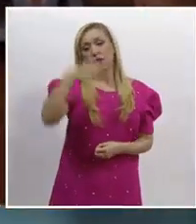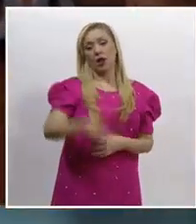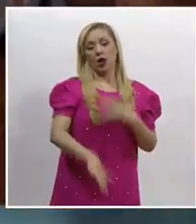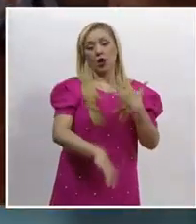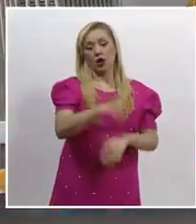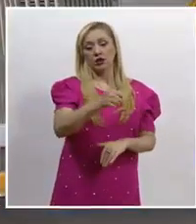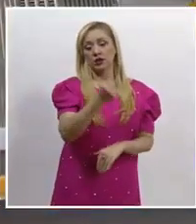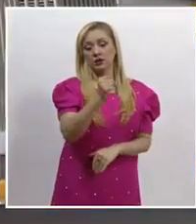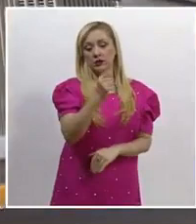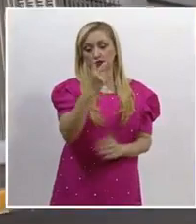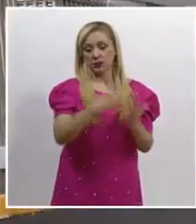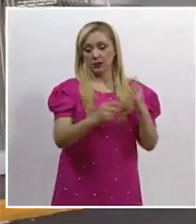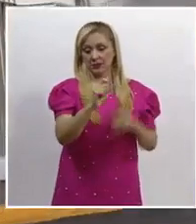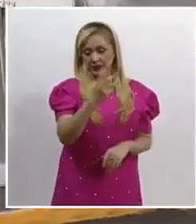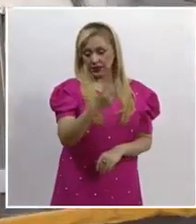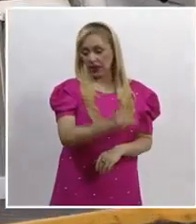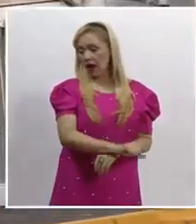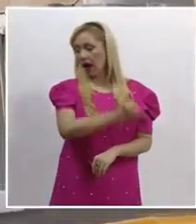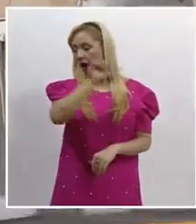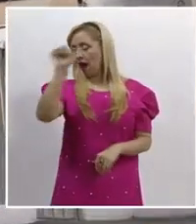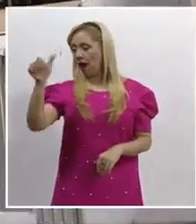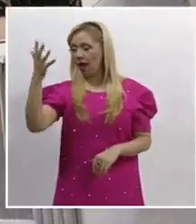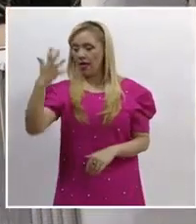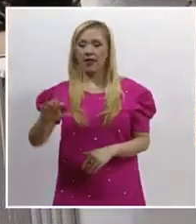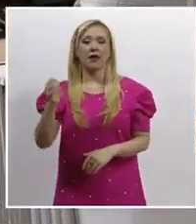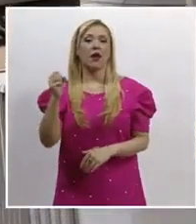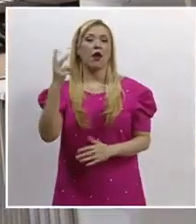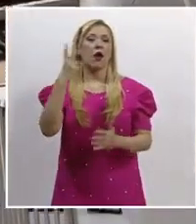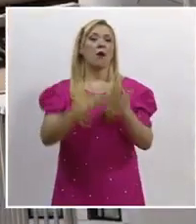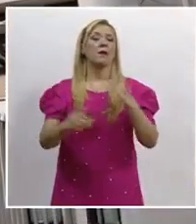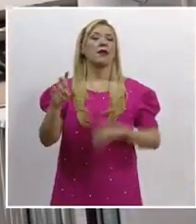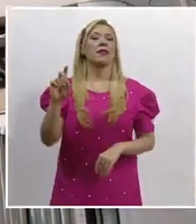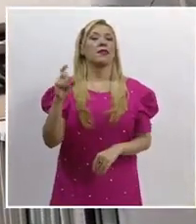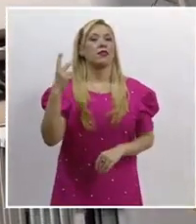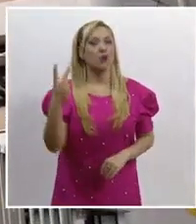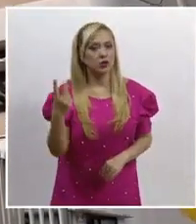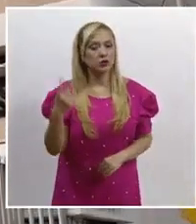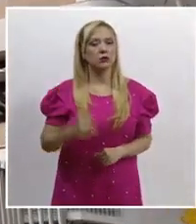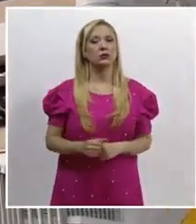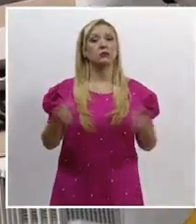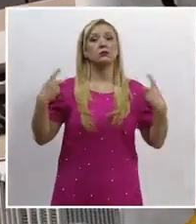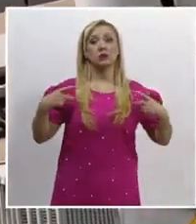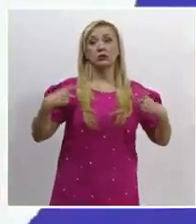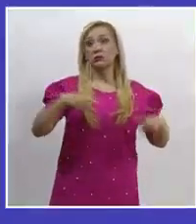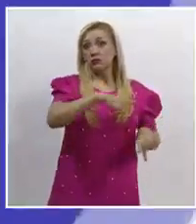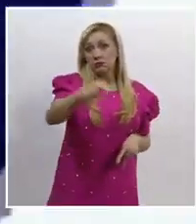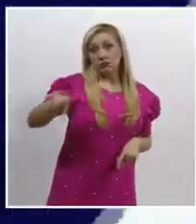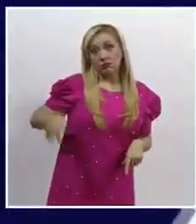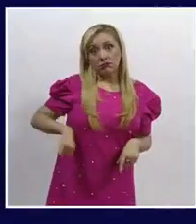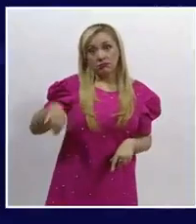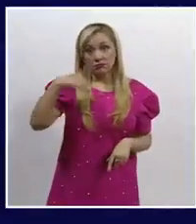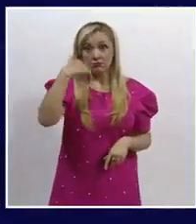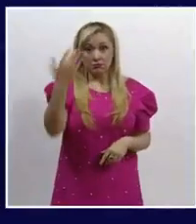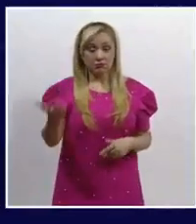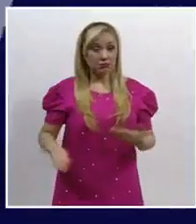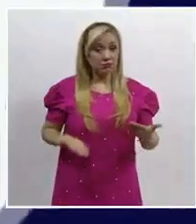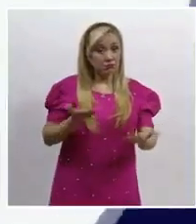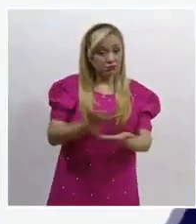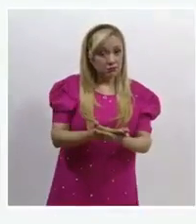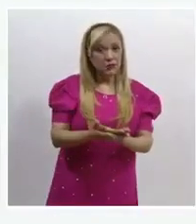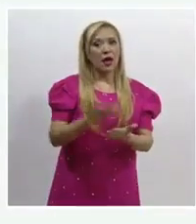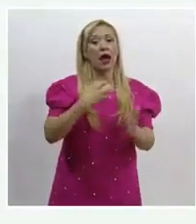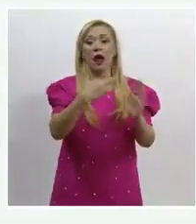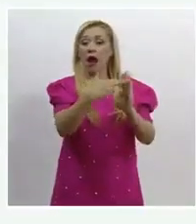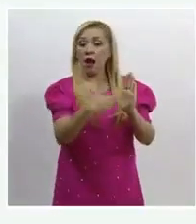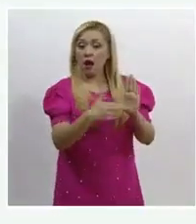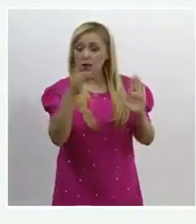de septiembre de 2023 al 10 de septiembre de 2032. Las personas interesadas en ser propuestas que cumplan con los requisitos